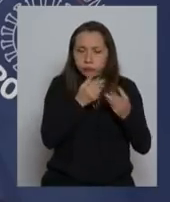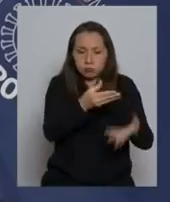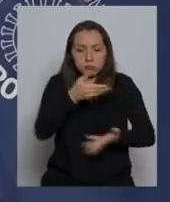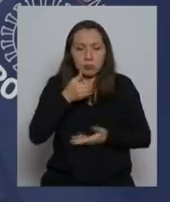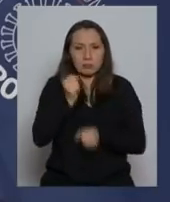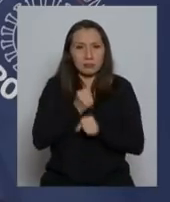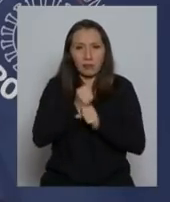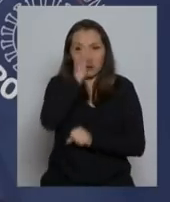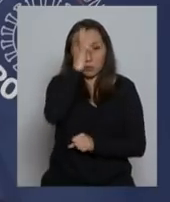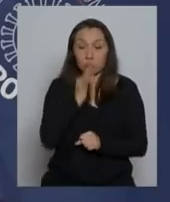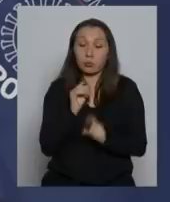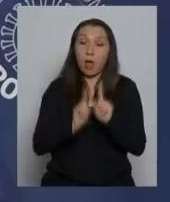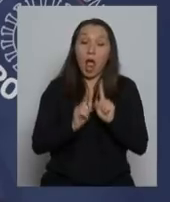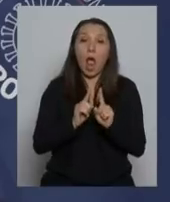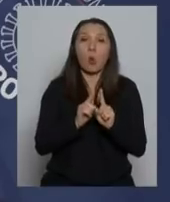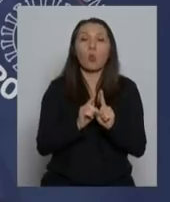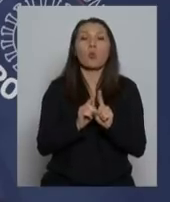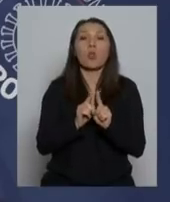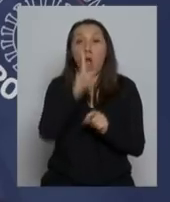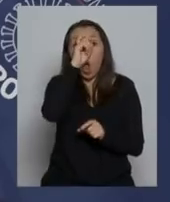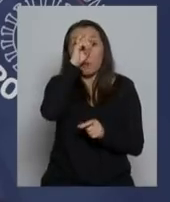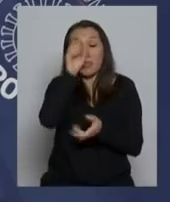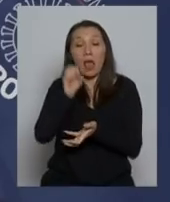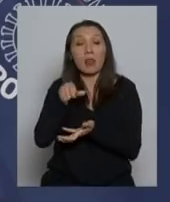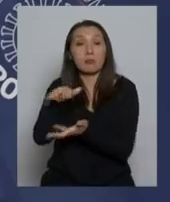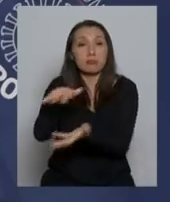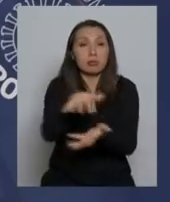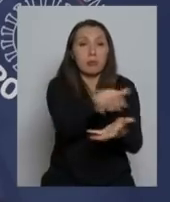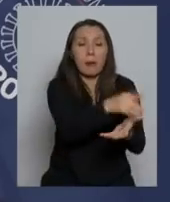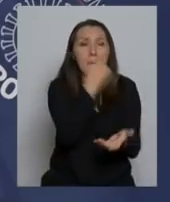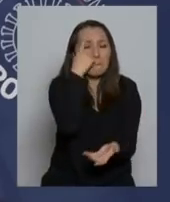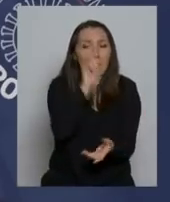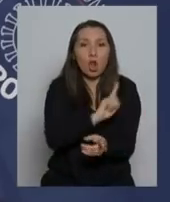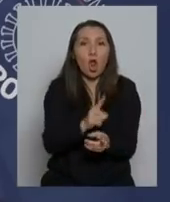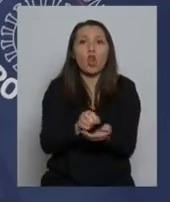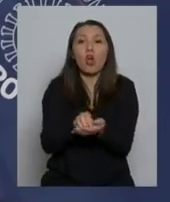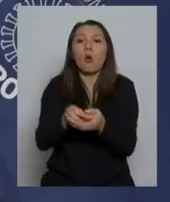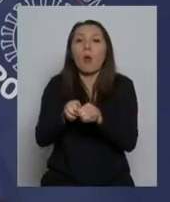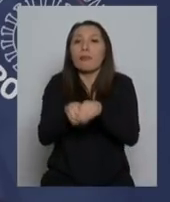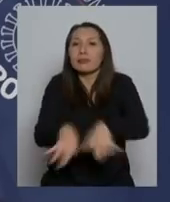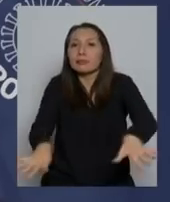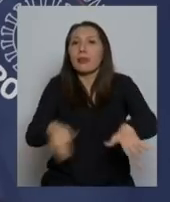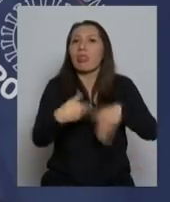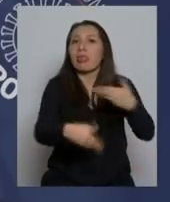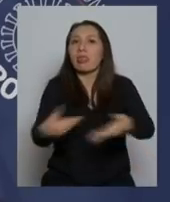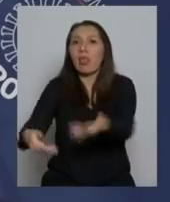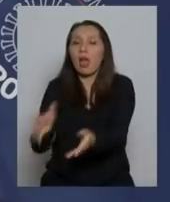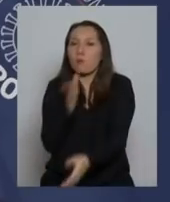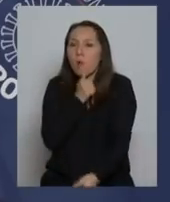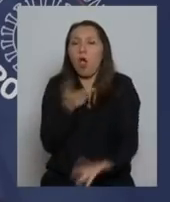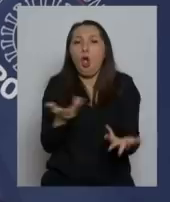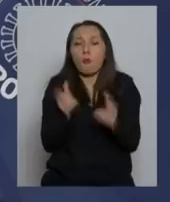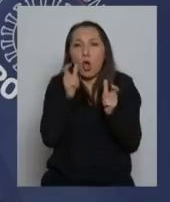los funcionarios, que una cosa es que lleguen a los hospitales, por ejemplo, pero no se está distribuyendo. ¿Cómo se va a fiscalizar aquello